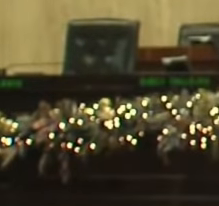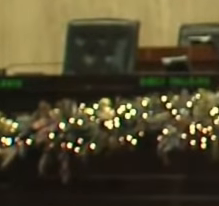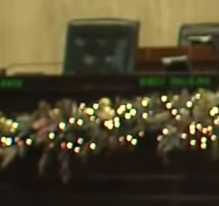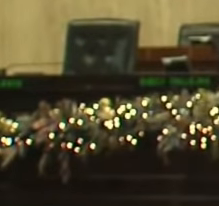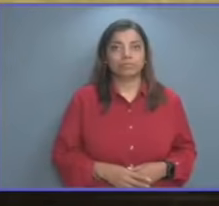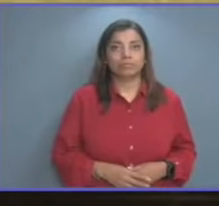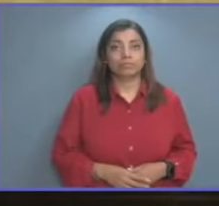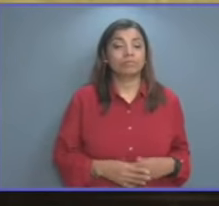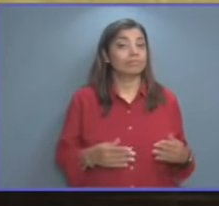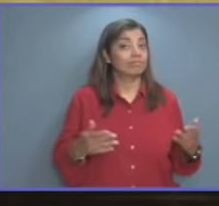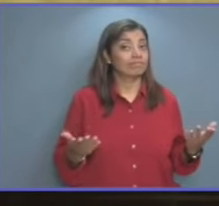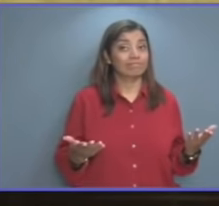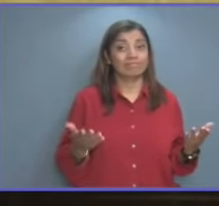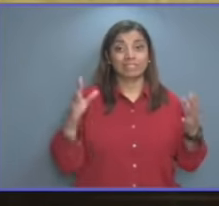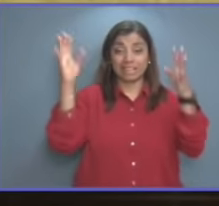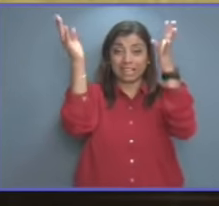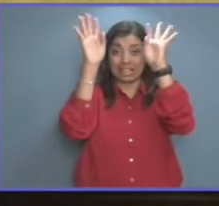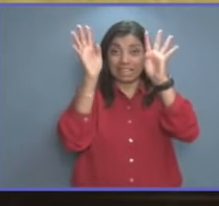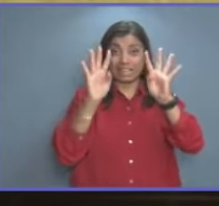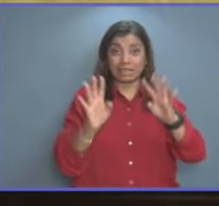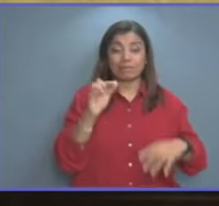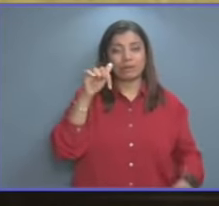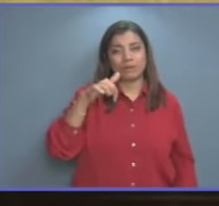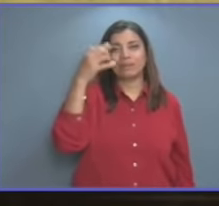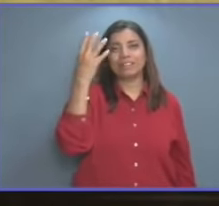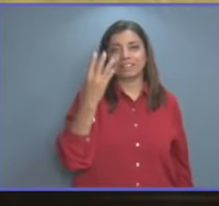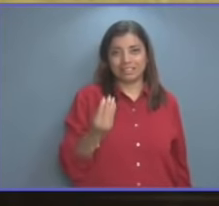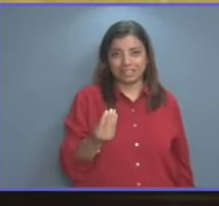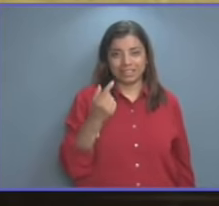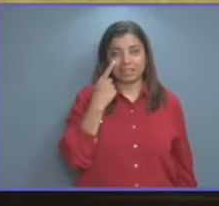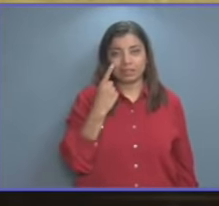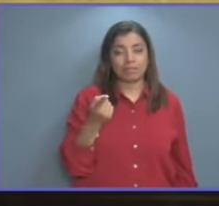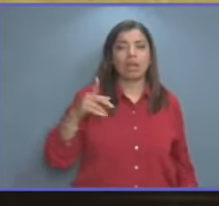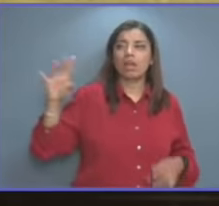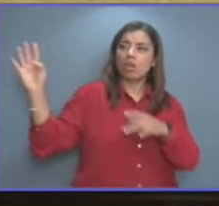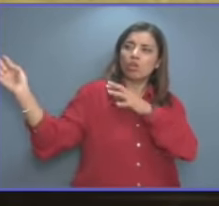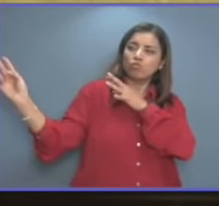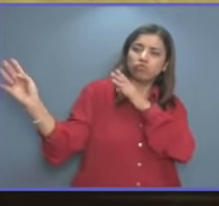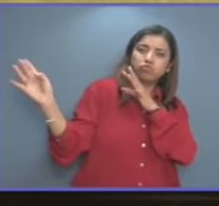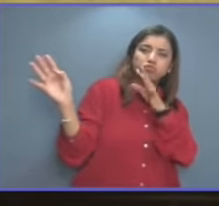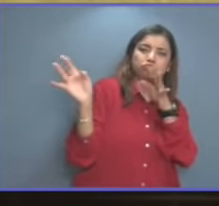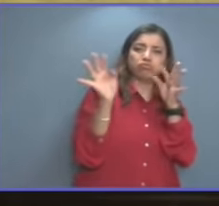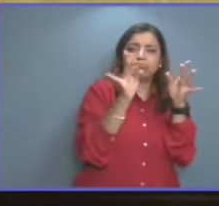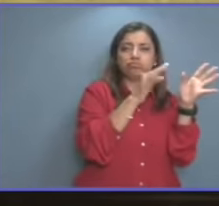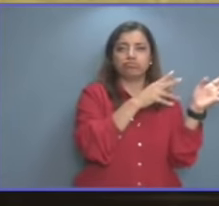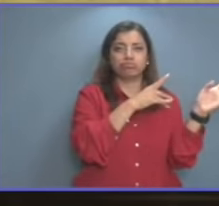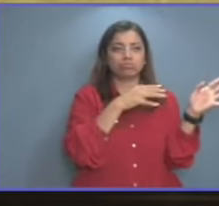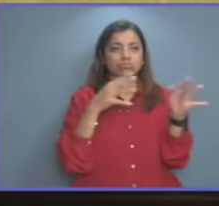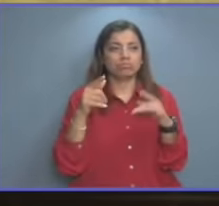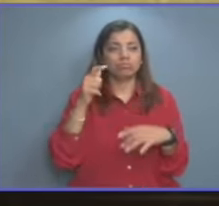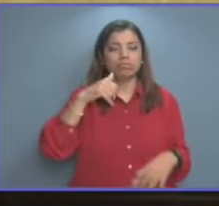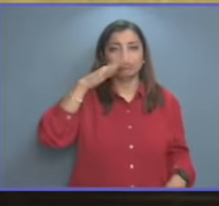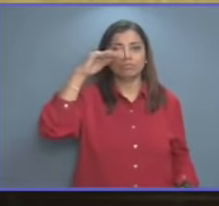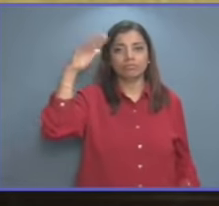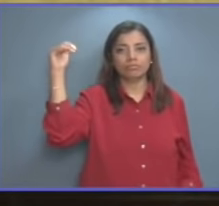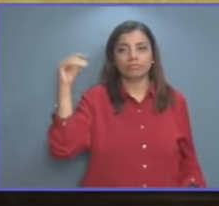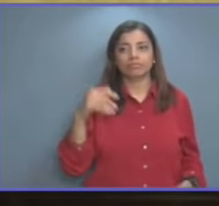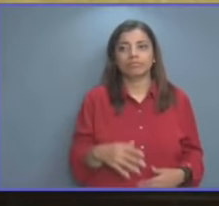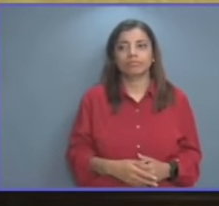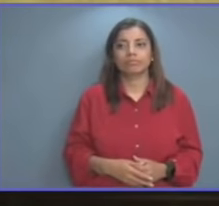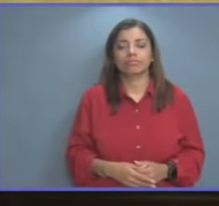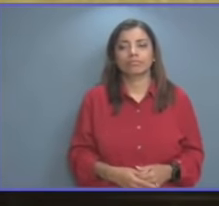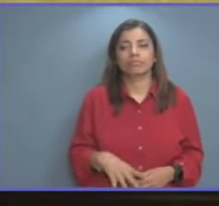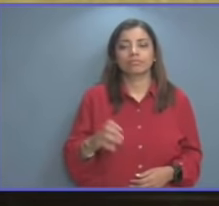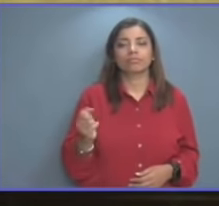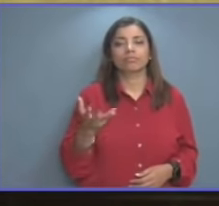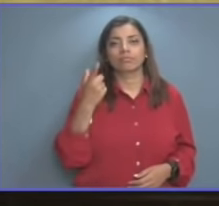en las condiciones del clima para ese día tendremos vientos del noroeste sobre el territorio nacional existe